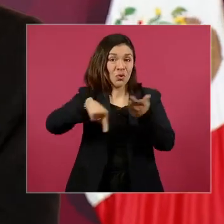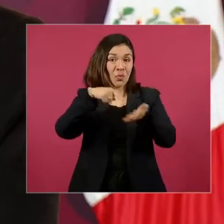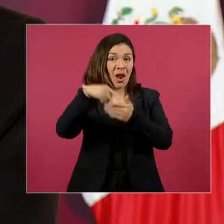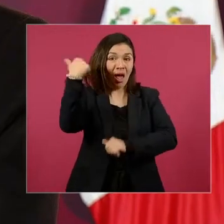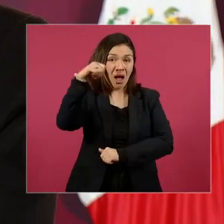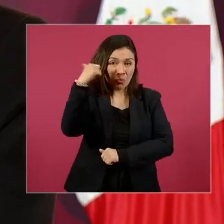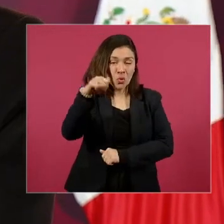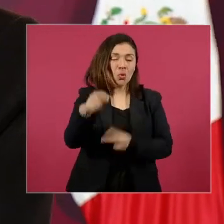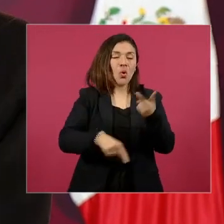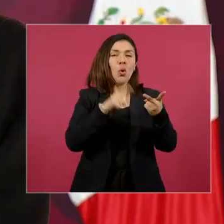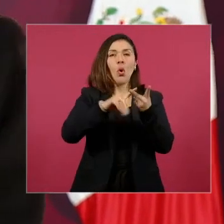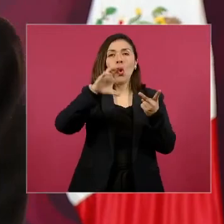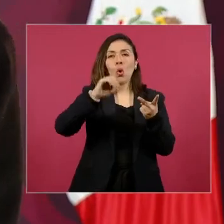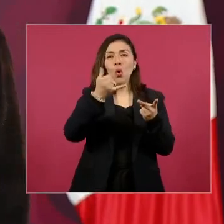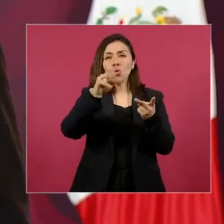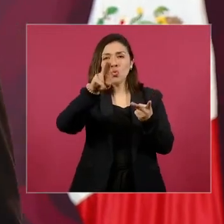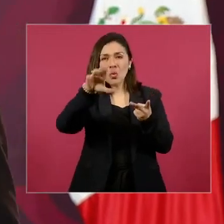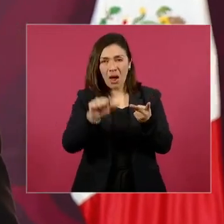Coyuca, que